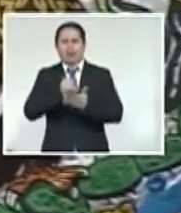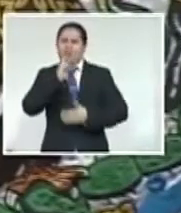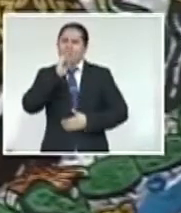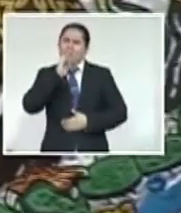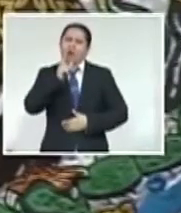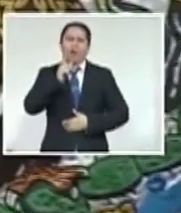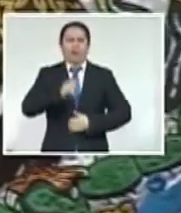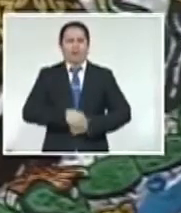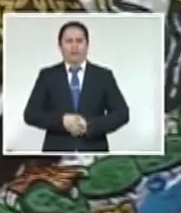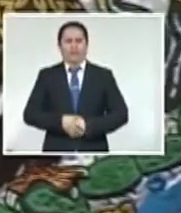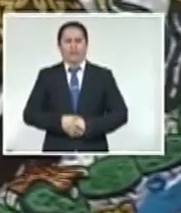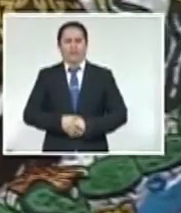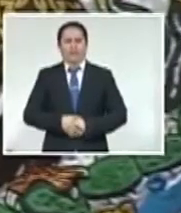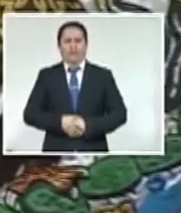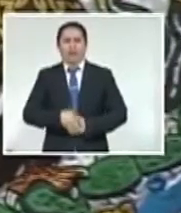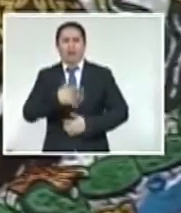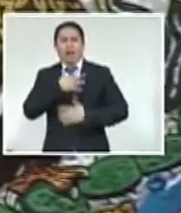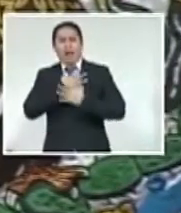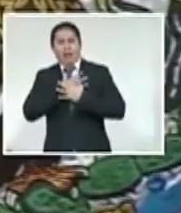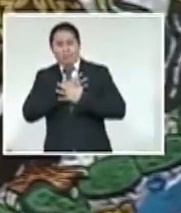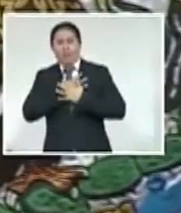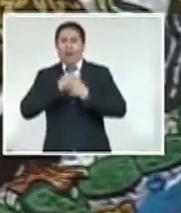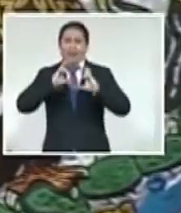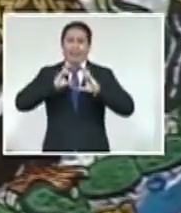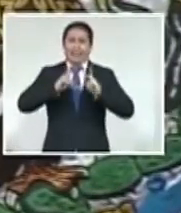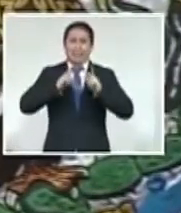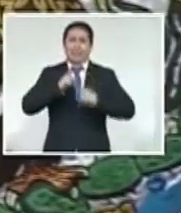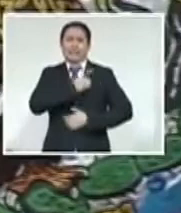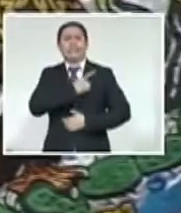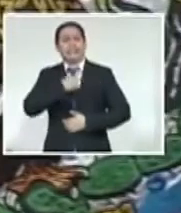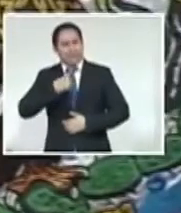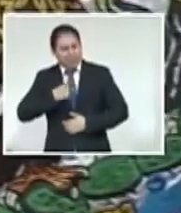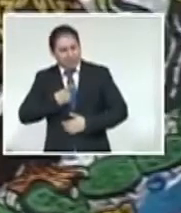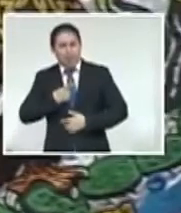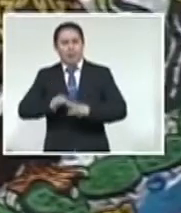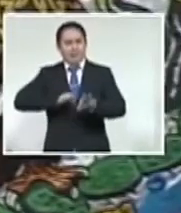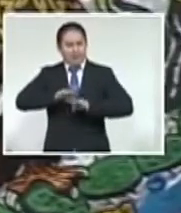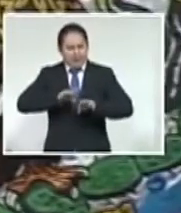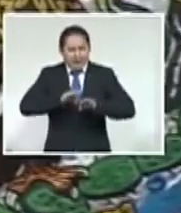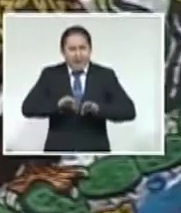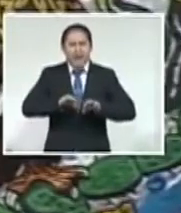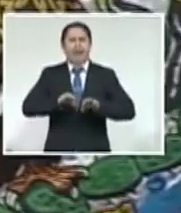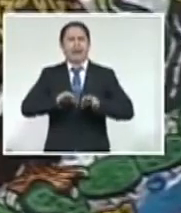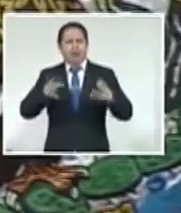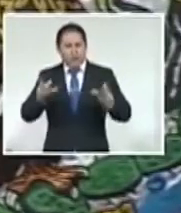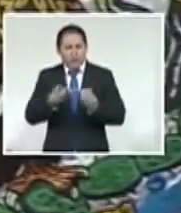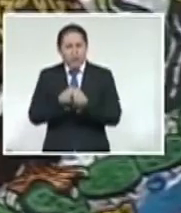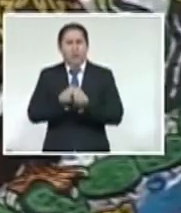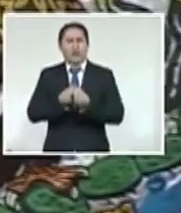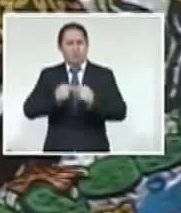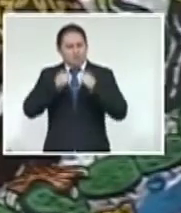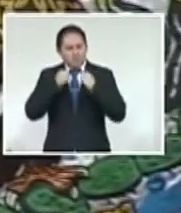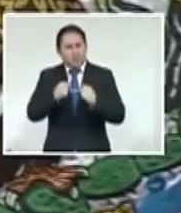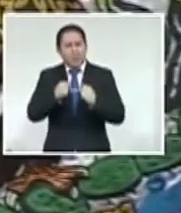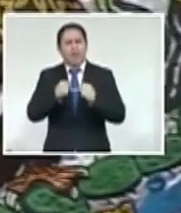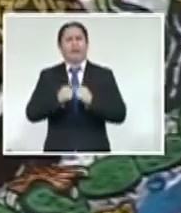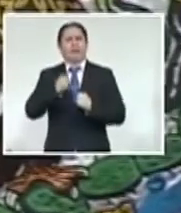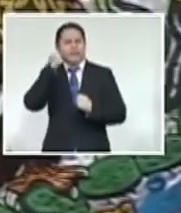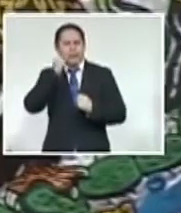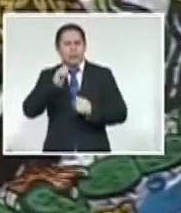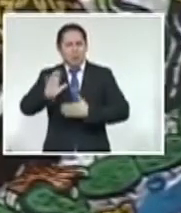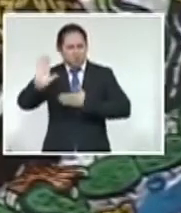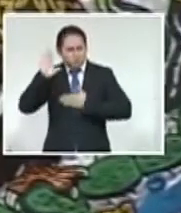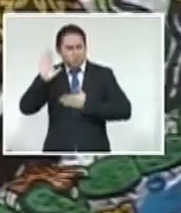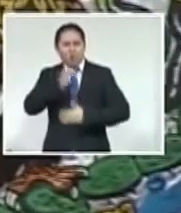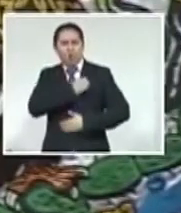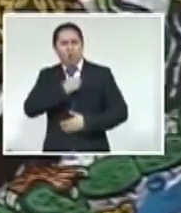nuestro destino. Y por amor a Chiapas, todos debemos de seguir trabajando más unidos, más fortalecidos y más